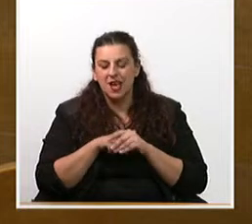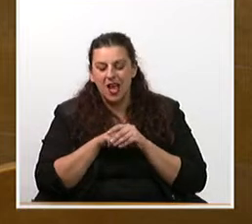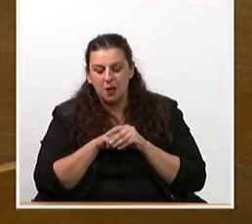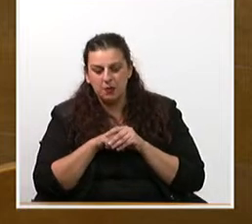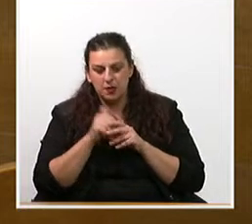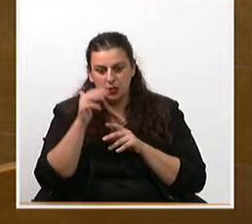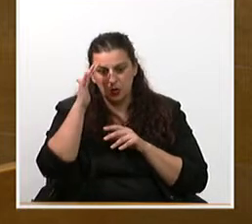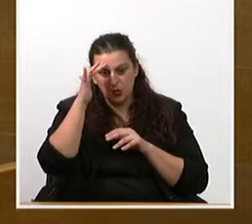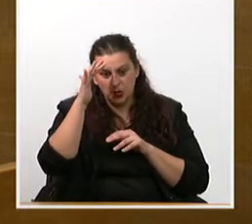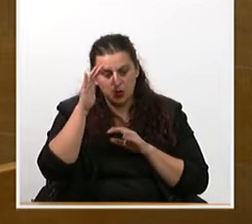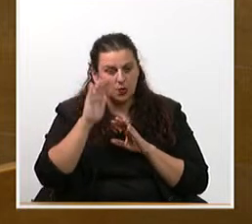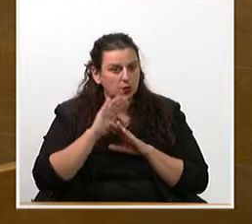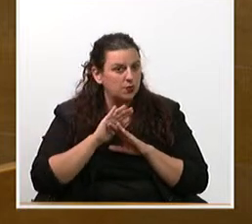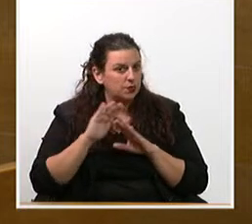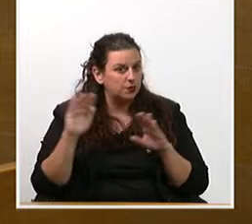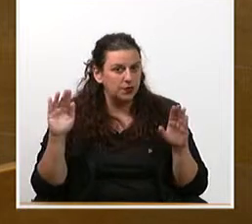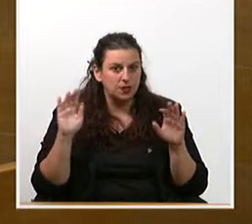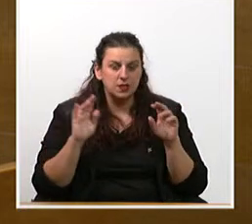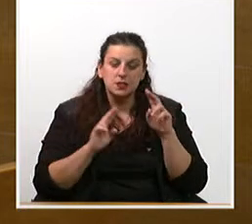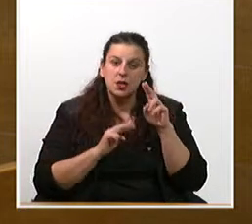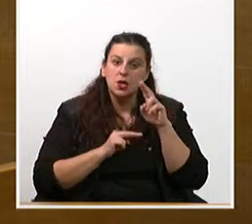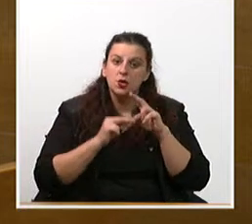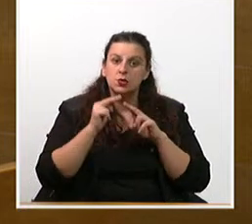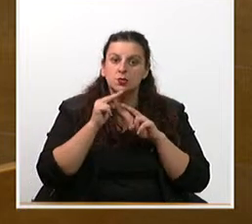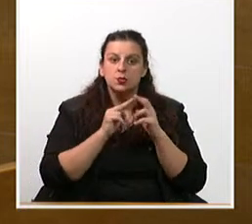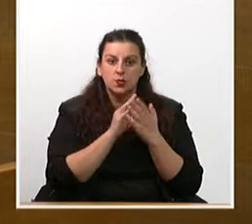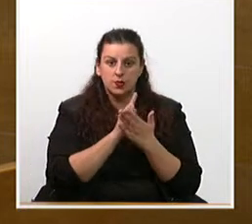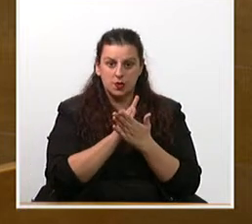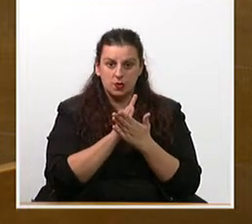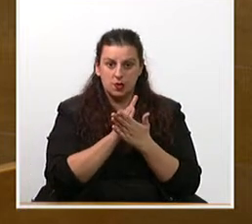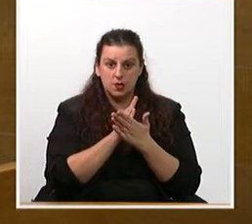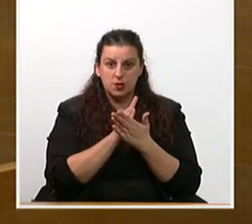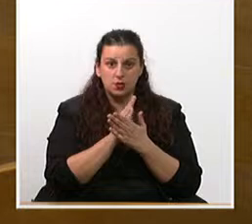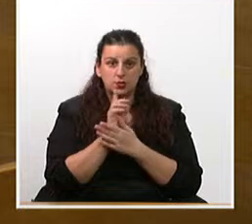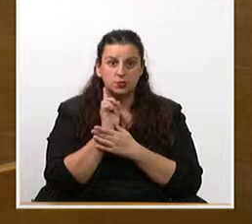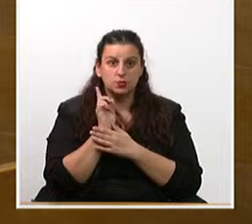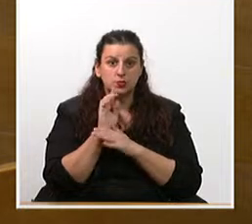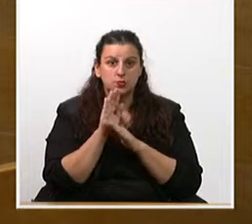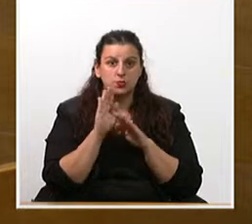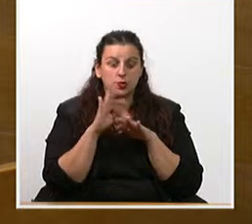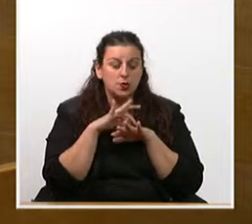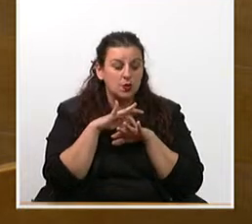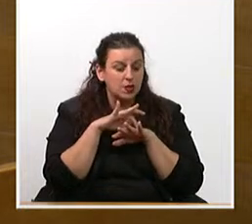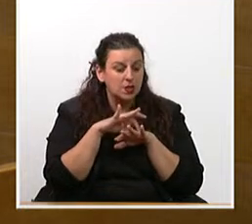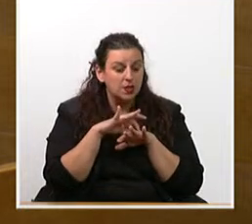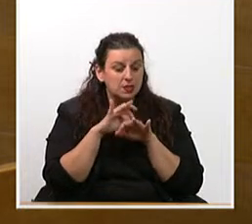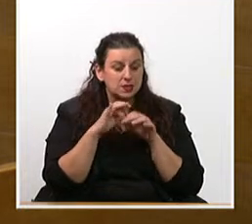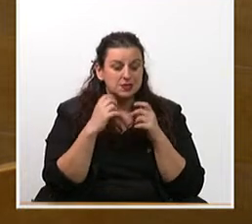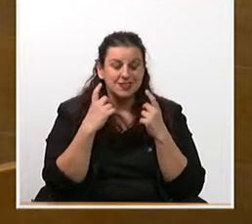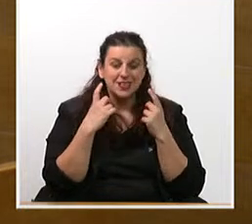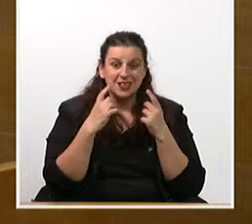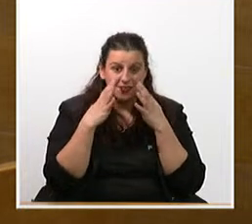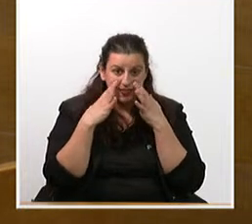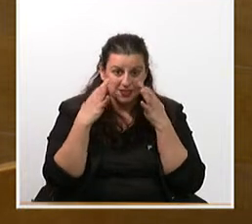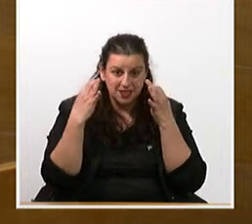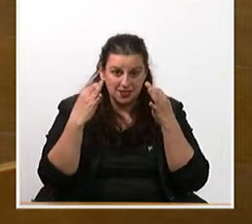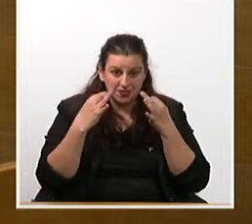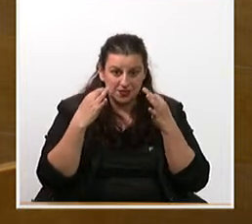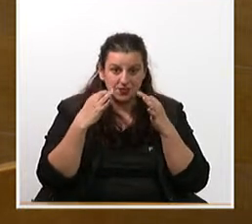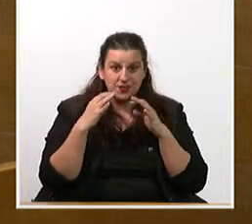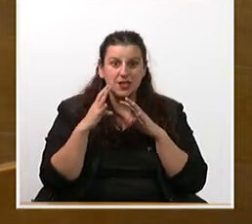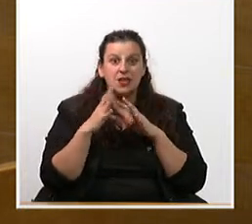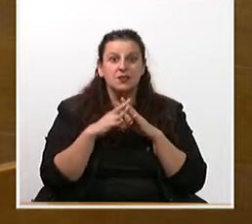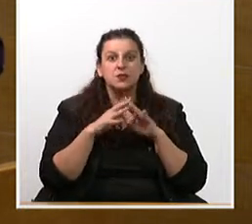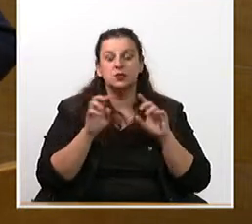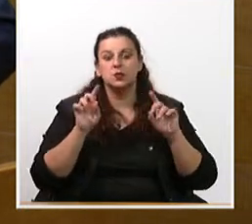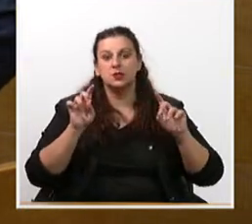ideológico en la construcción de colegios y solamente nos guiará la necesidad real de las infraestructuras